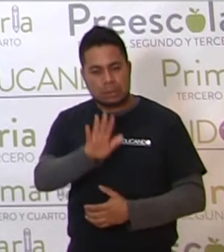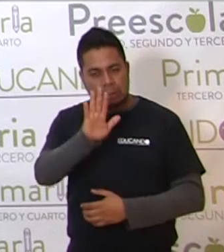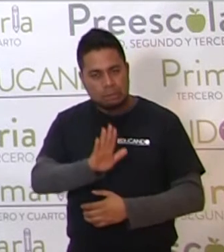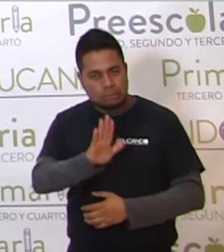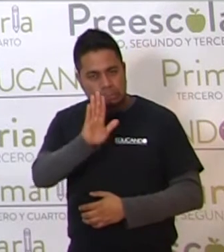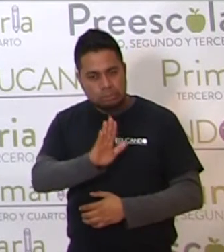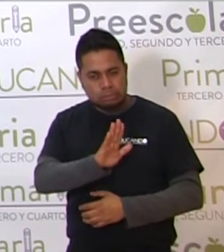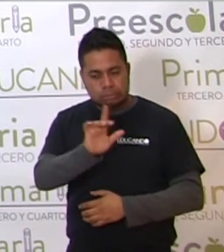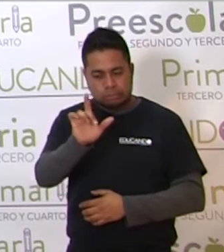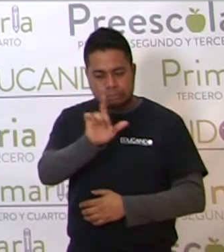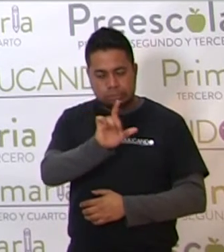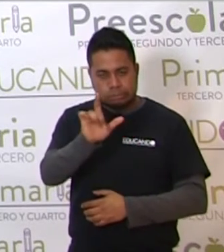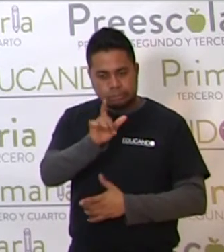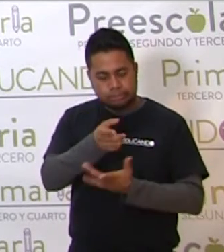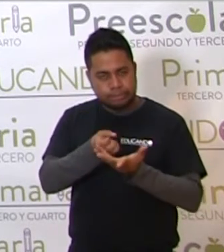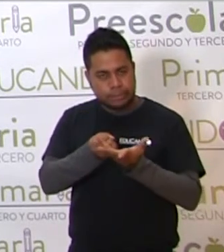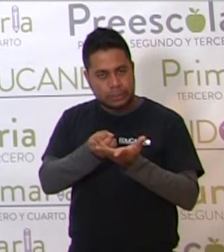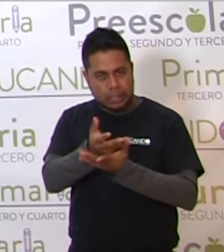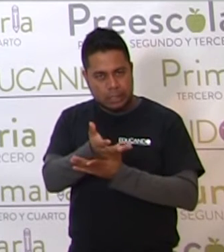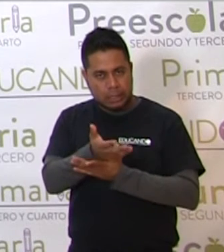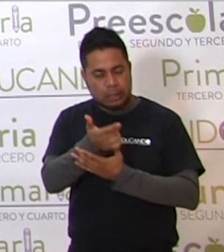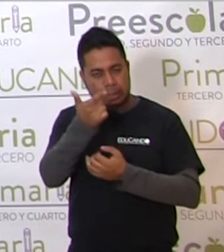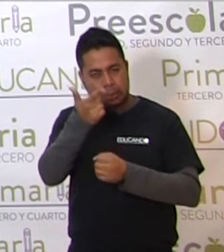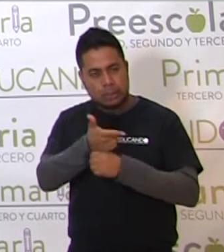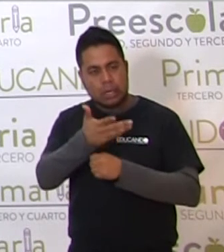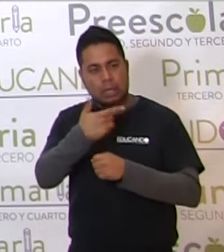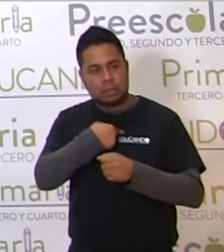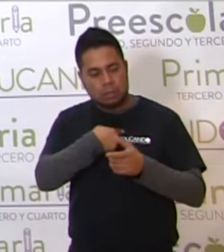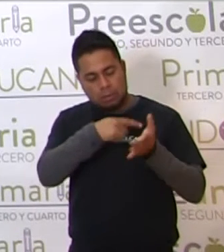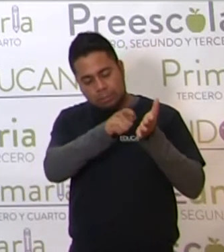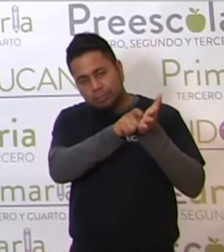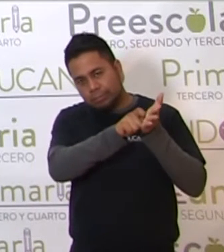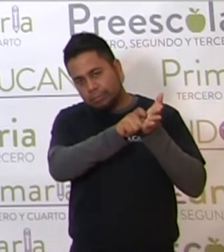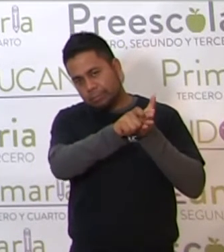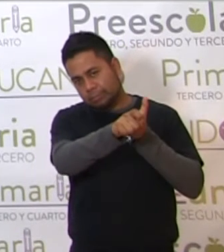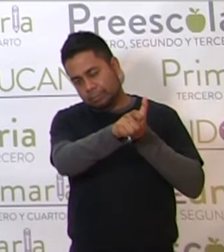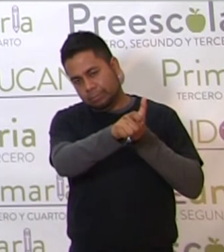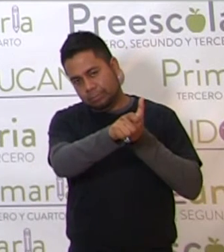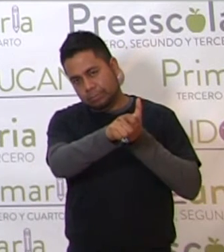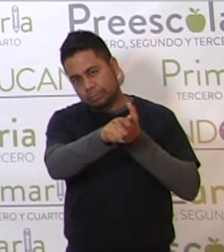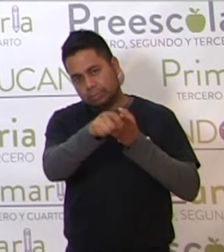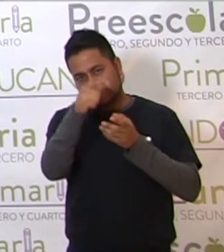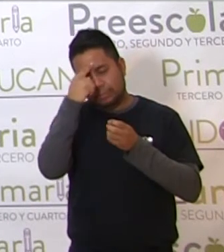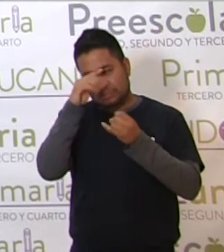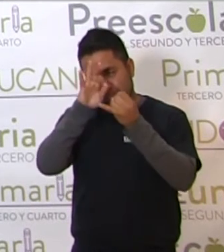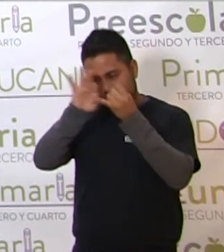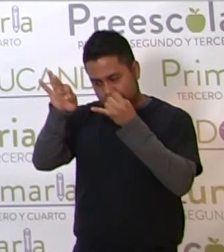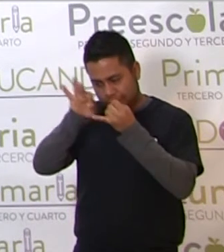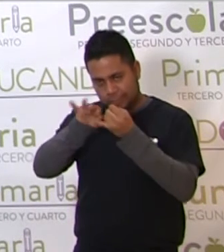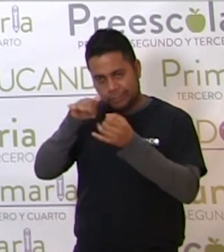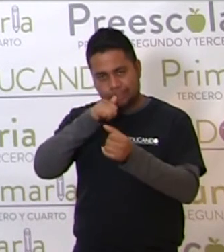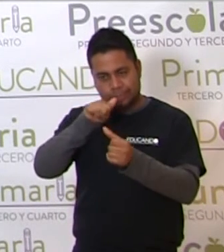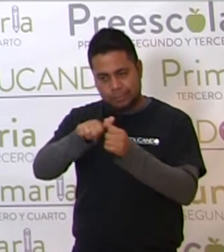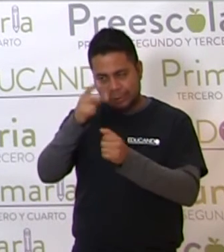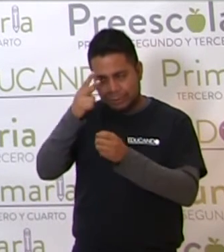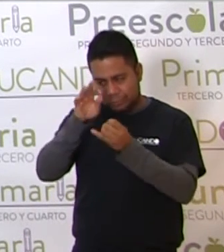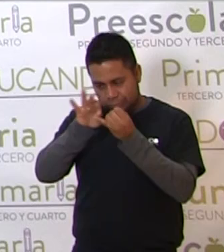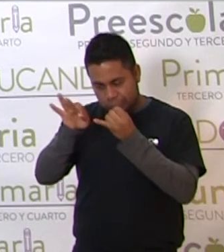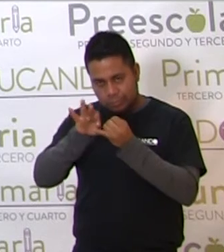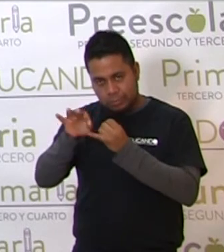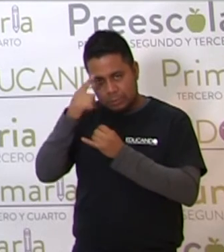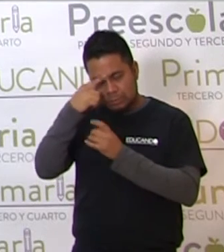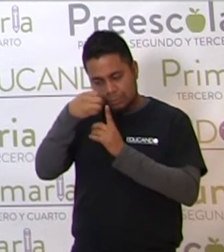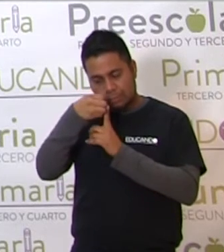salía si te das cuenta aquí remarcamos las últimas dos letras del